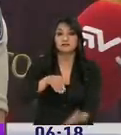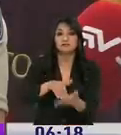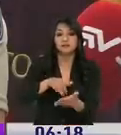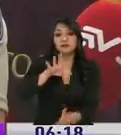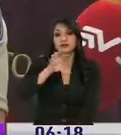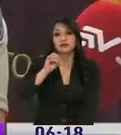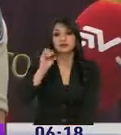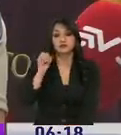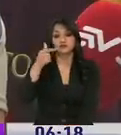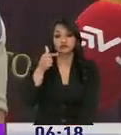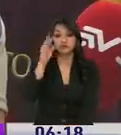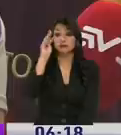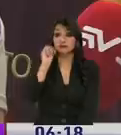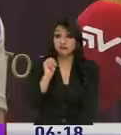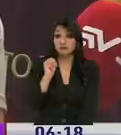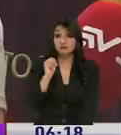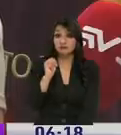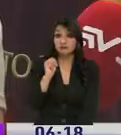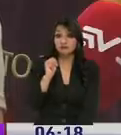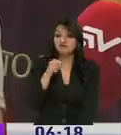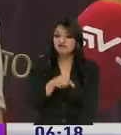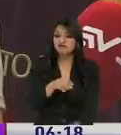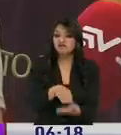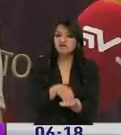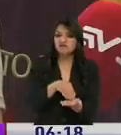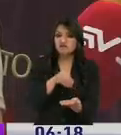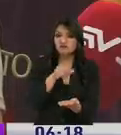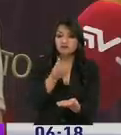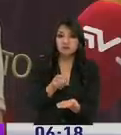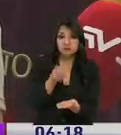3.500 gramos de una sustancia blanquecina